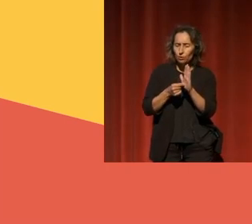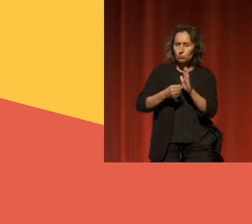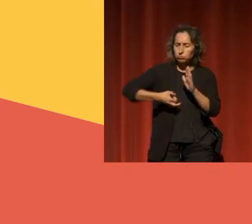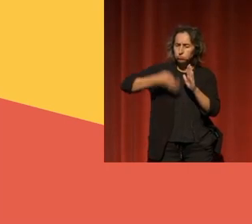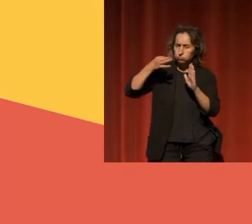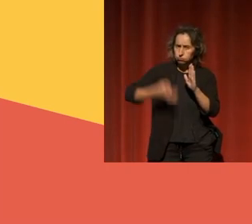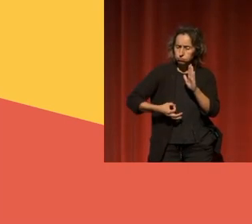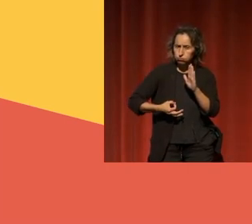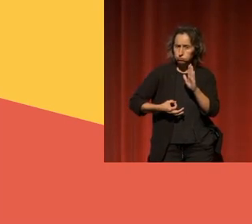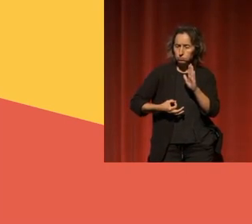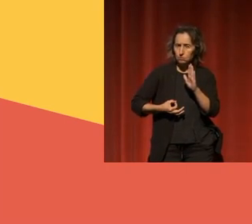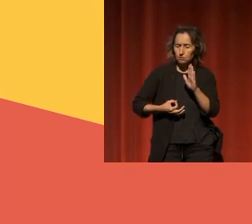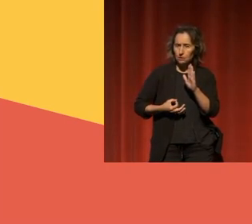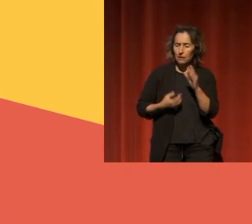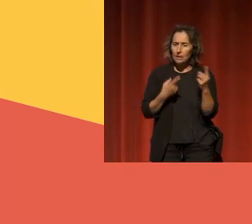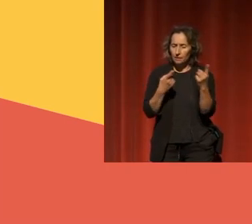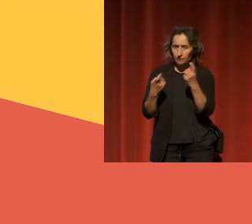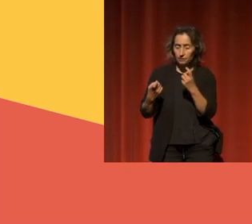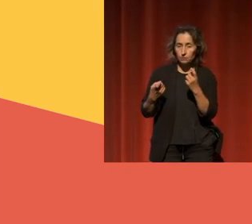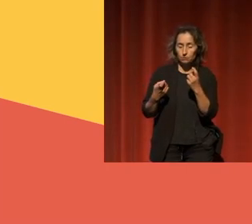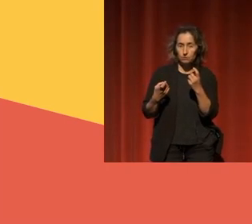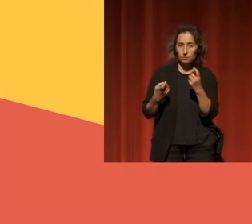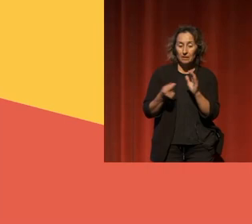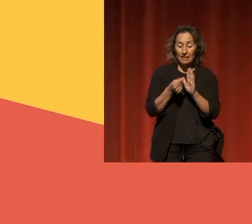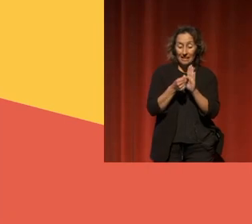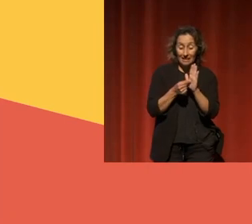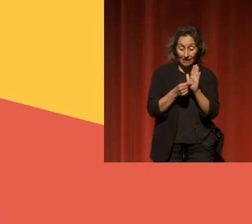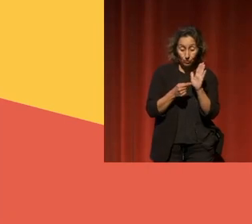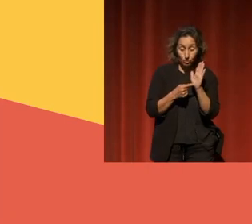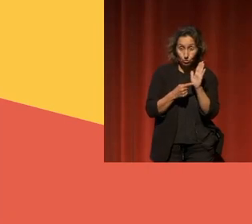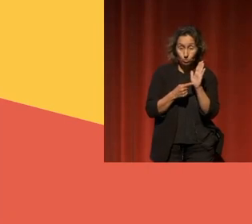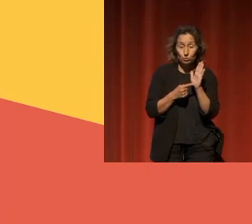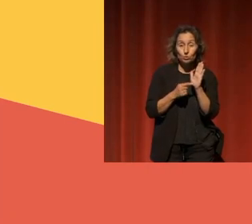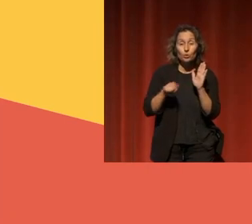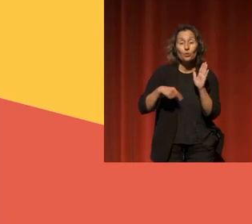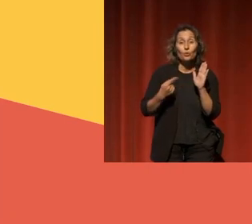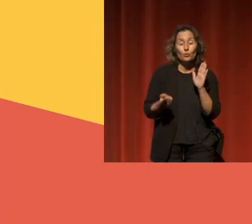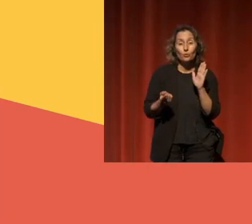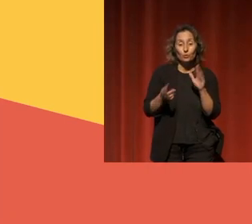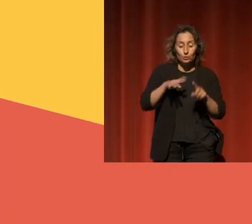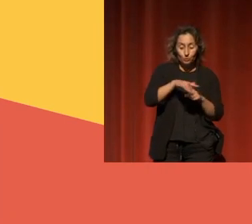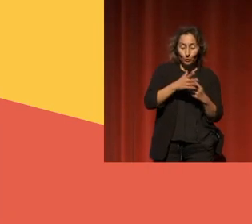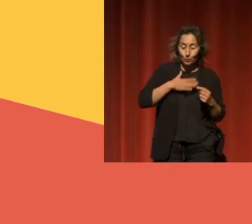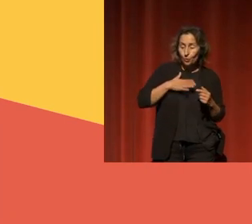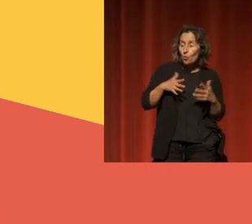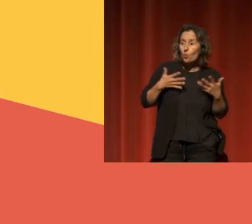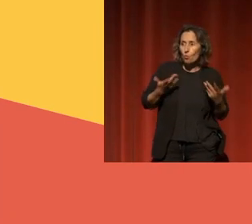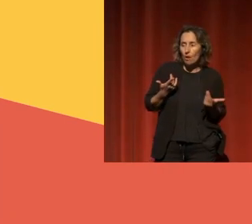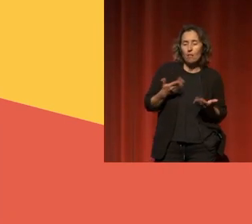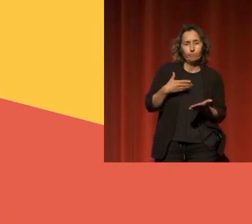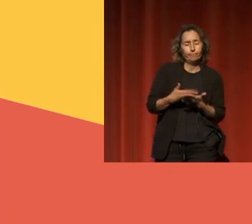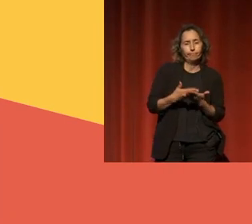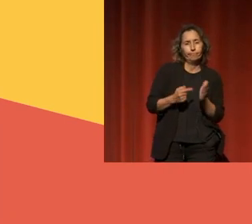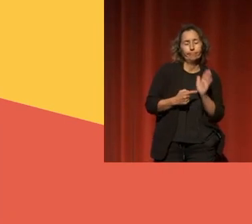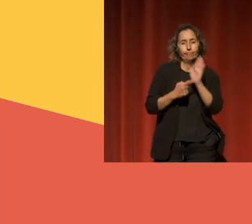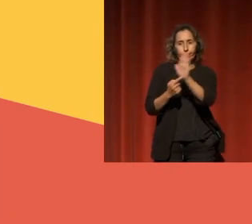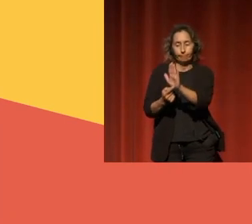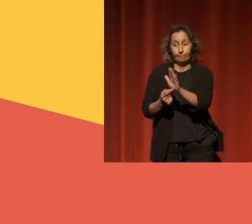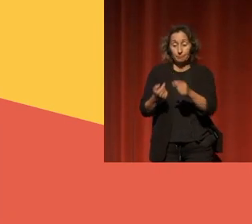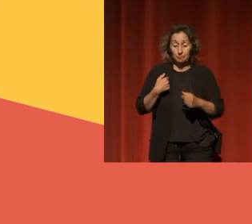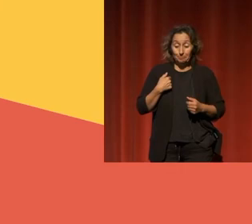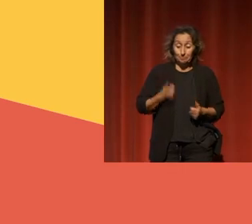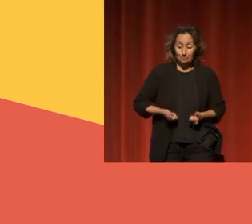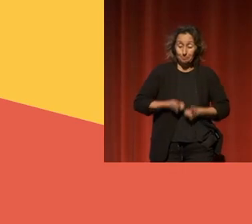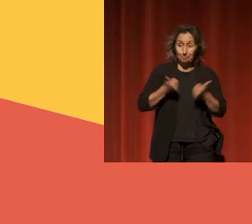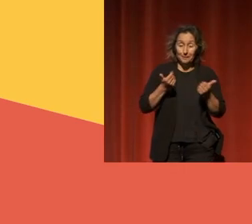fiables y y que nos sirvan para explicar claramente Cuál es nuestra situación y esto es todo por mi